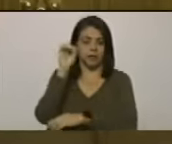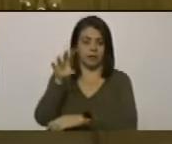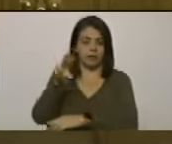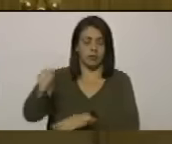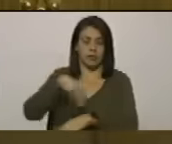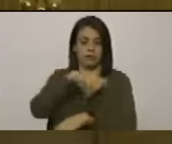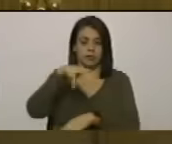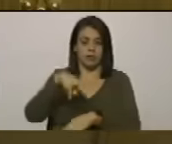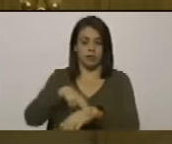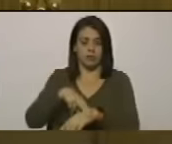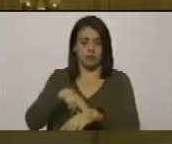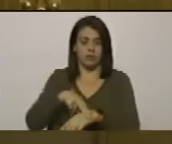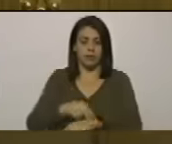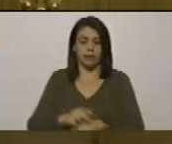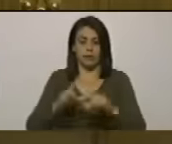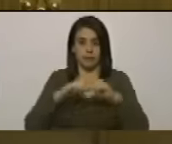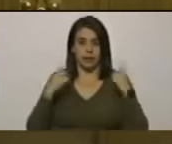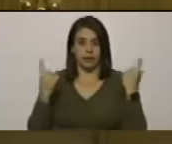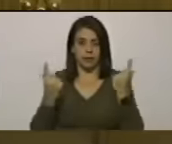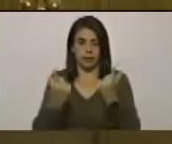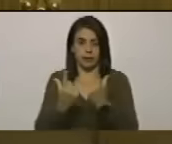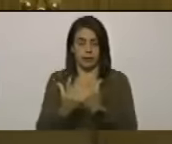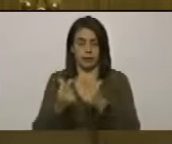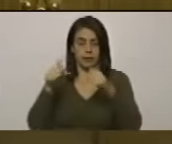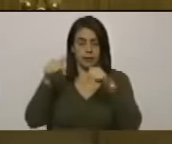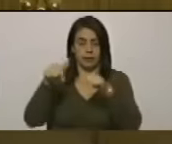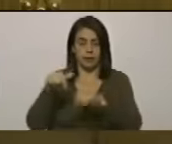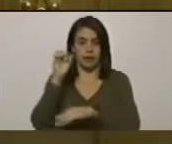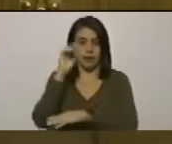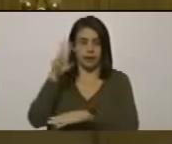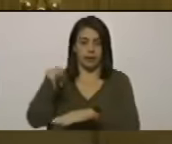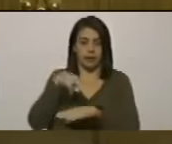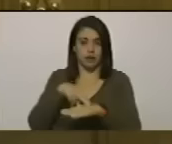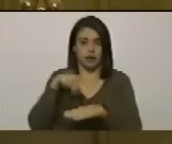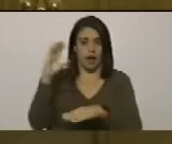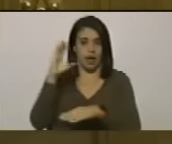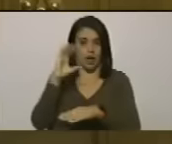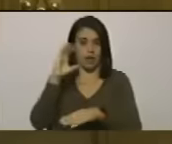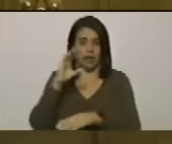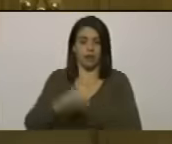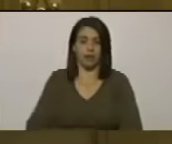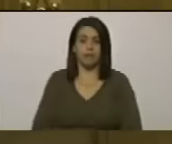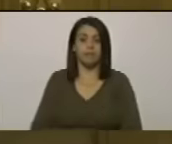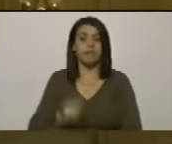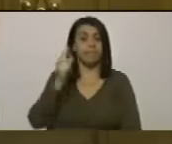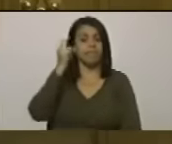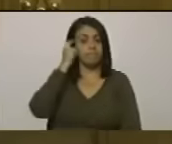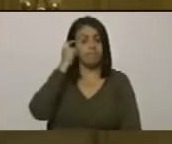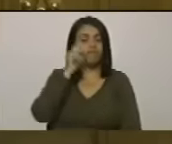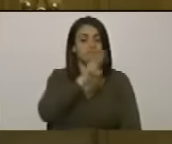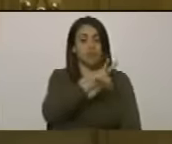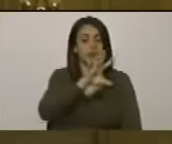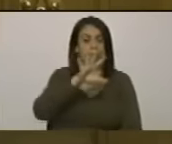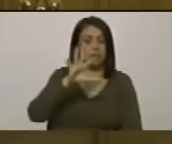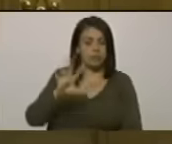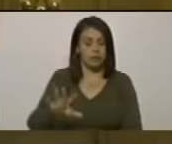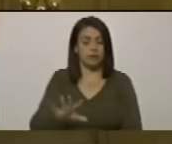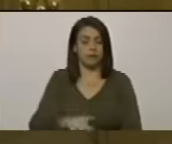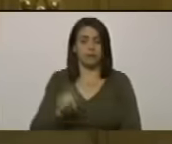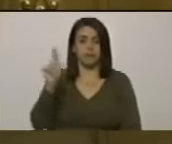Federal Legislativo sede de la Asamblea Nacional en Caracas a los 25 días